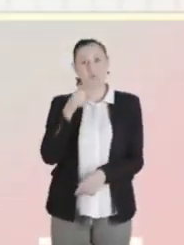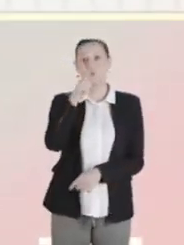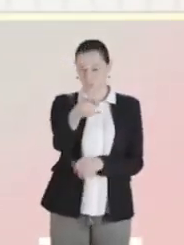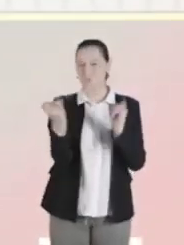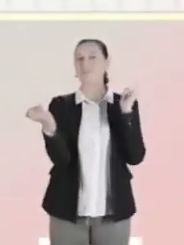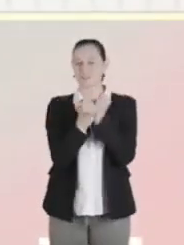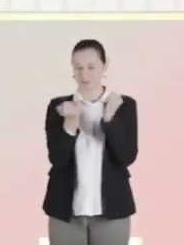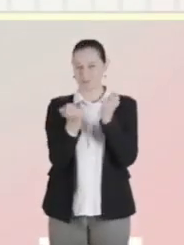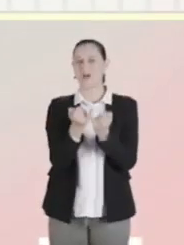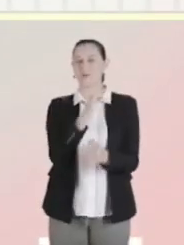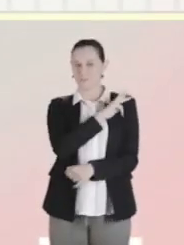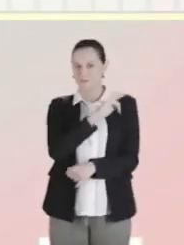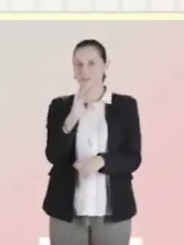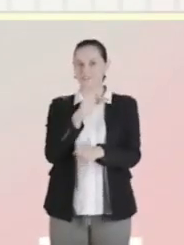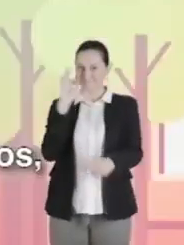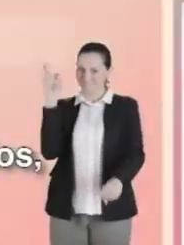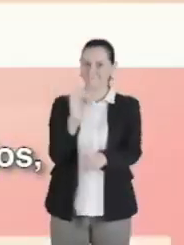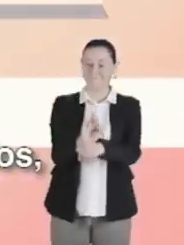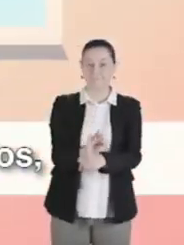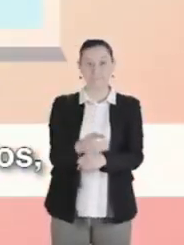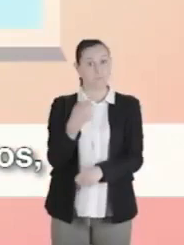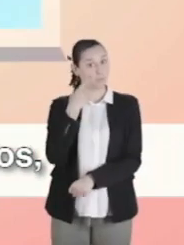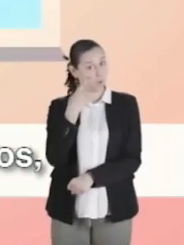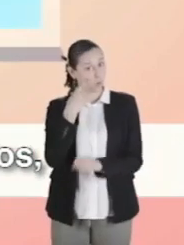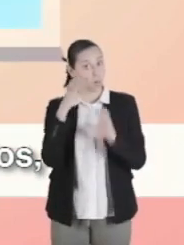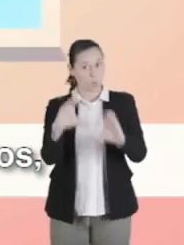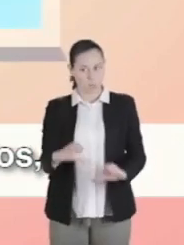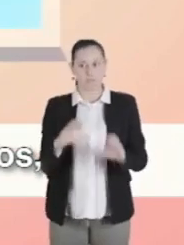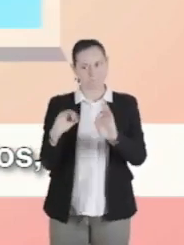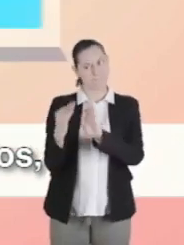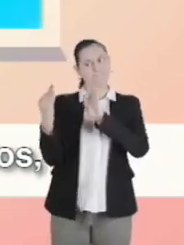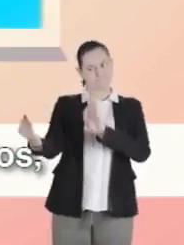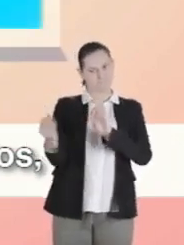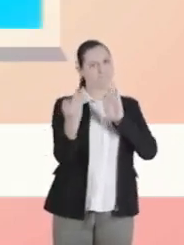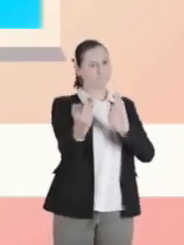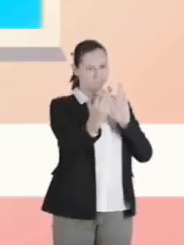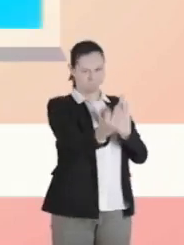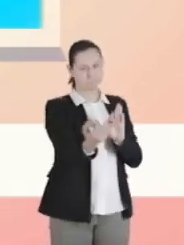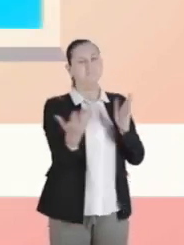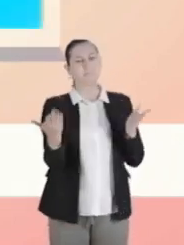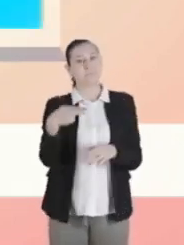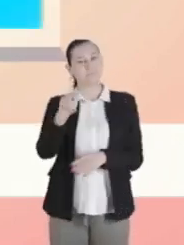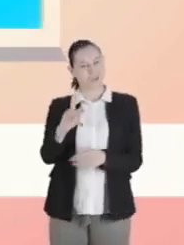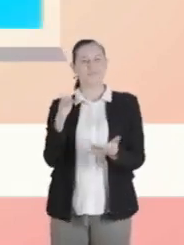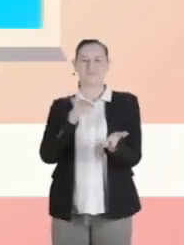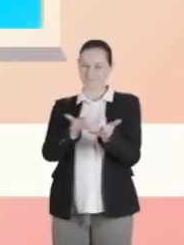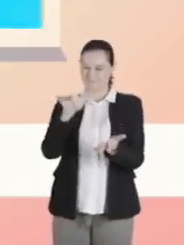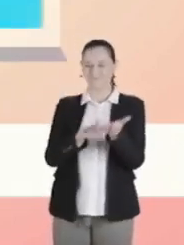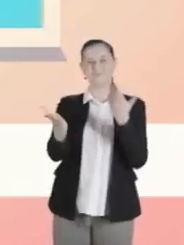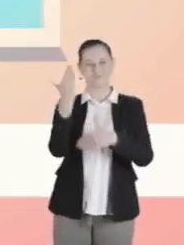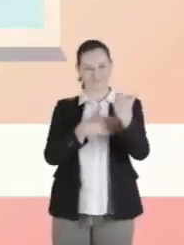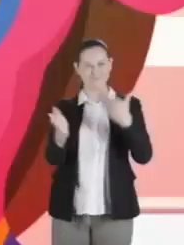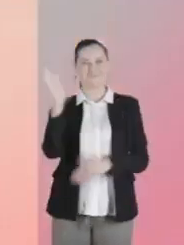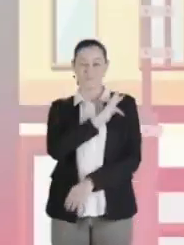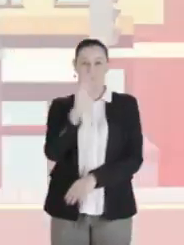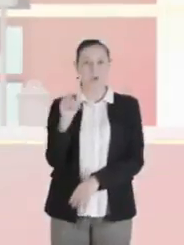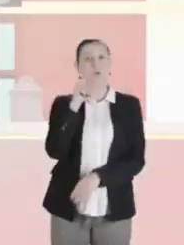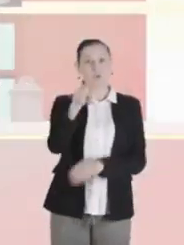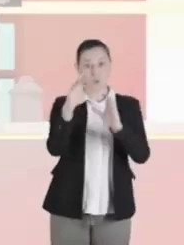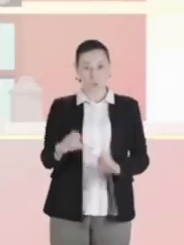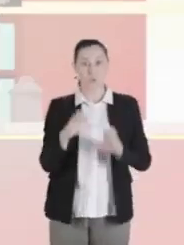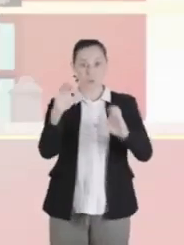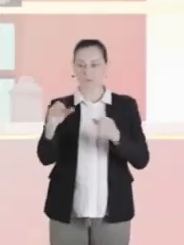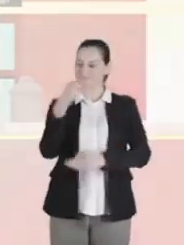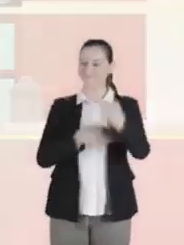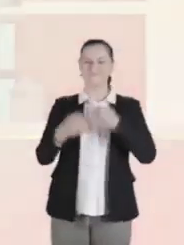lo mejor? Que tú también lo tienes. Pero ojo, aunque tenemos que estar separados, unidos y solidarios, saldremos